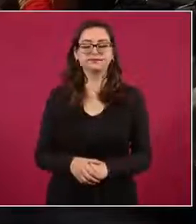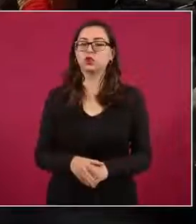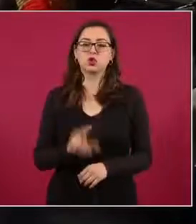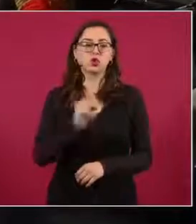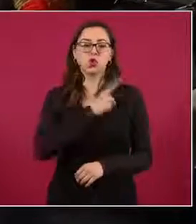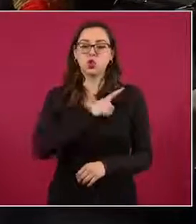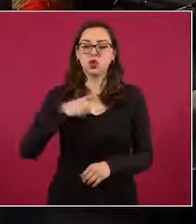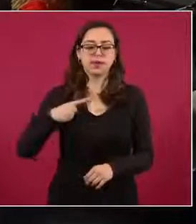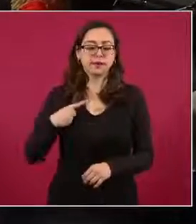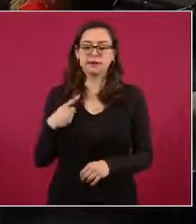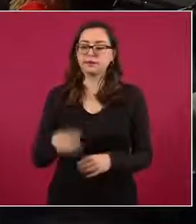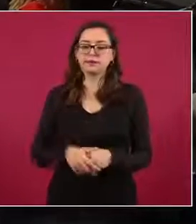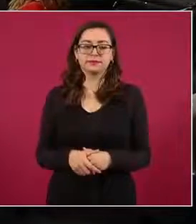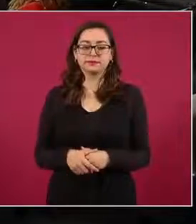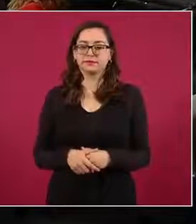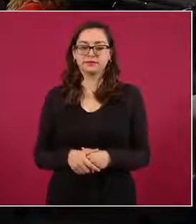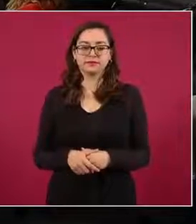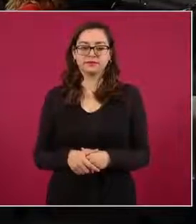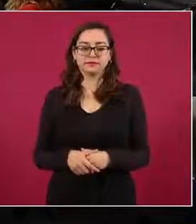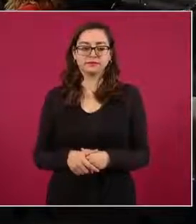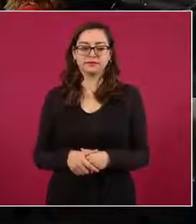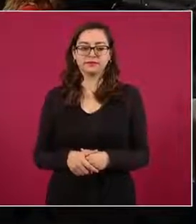Porque también ese es